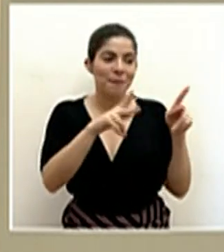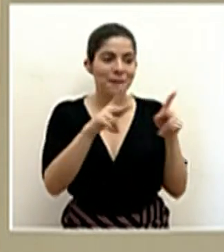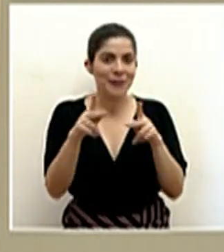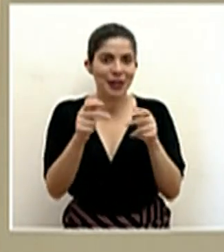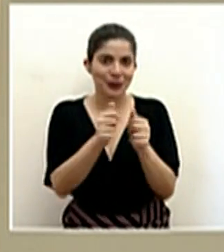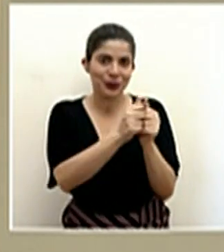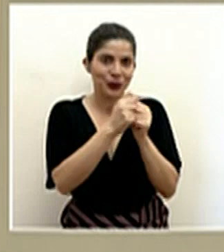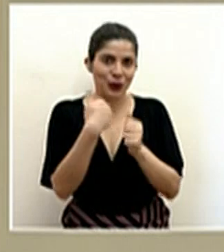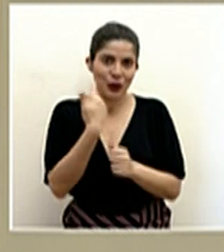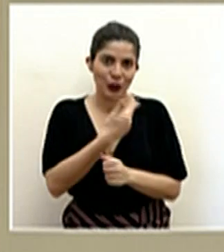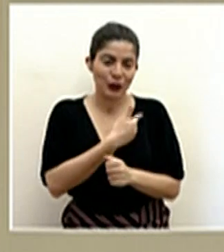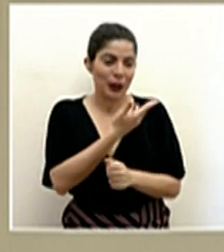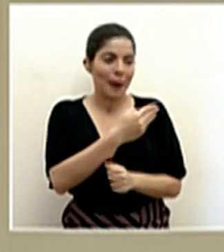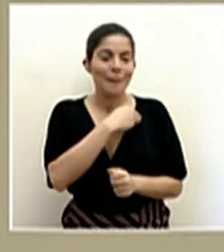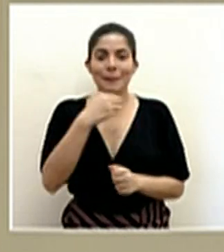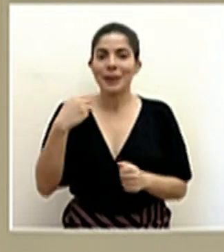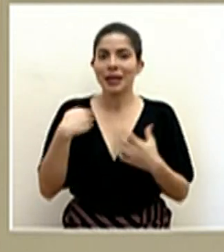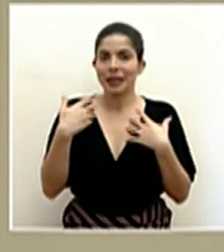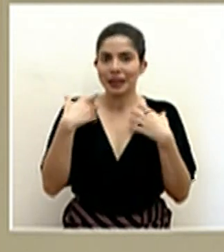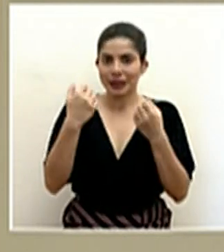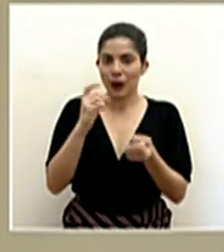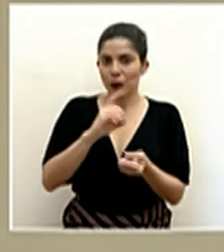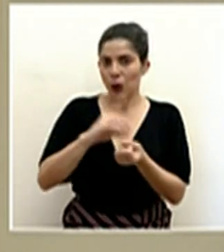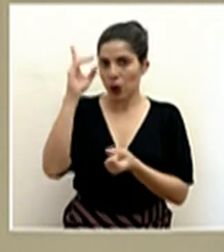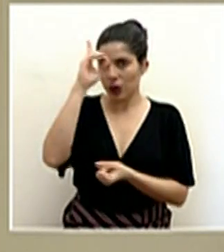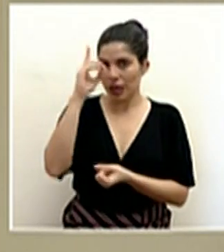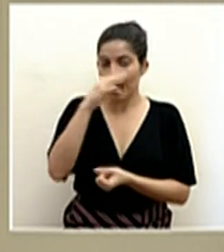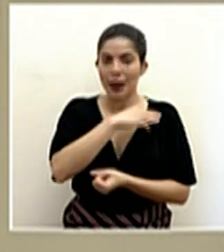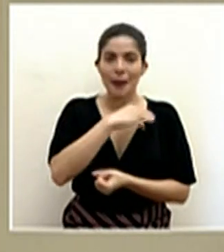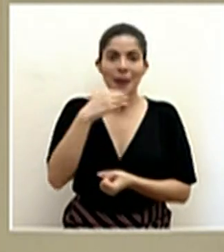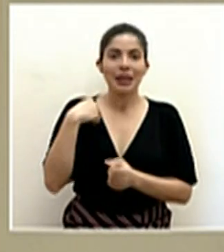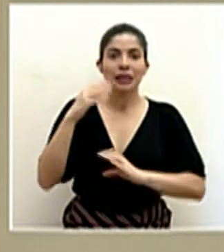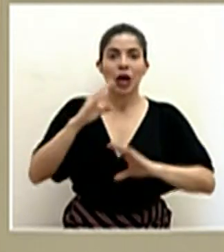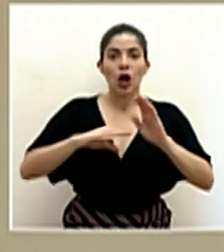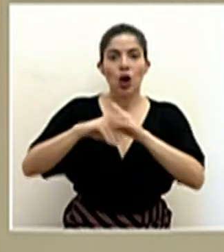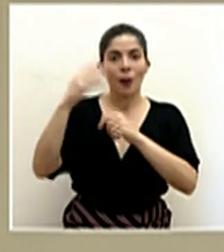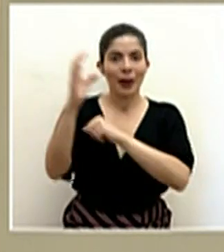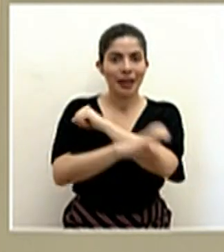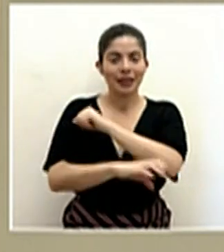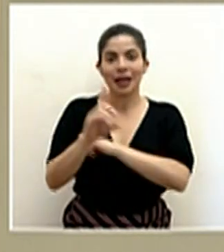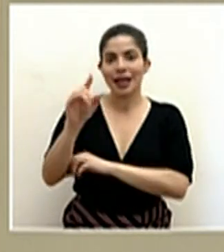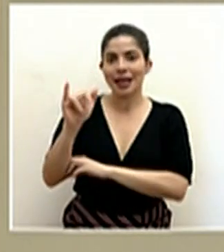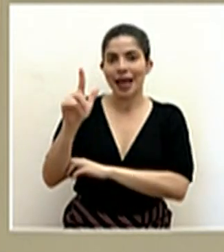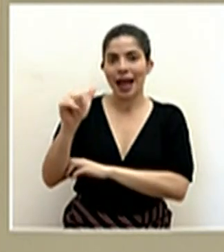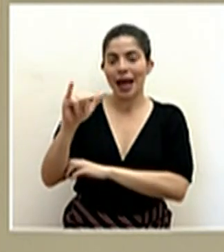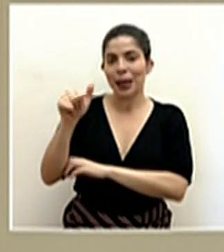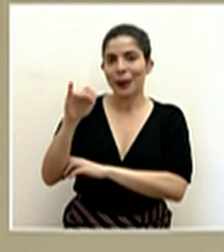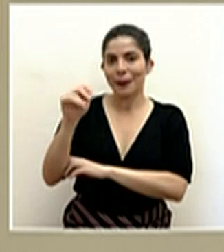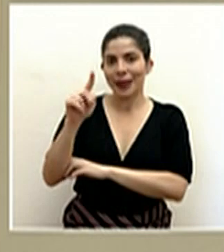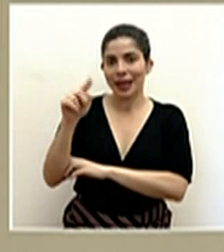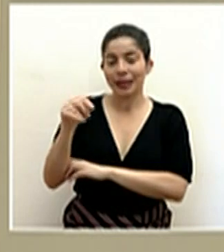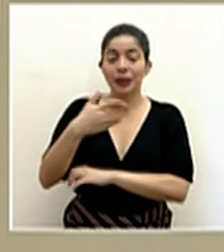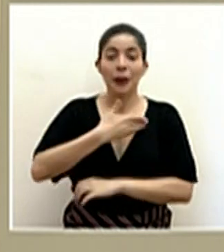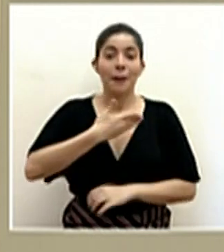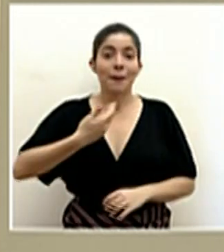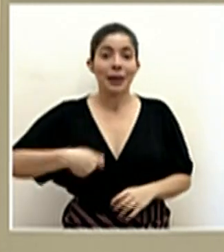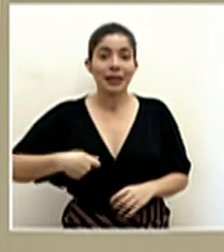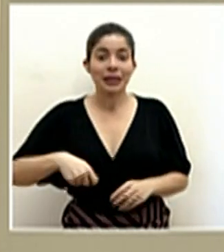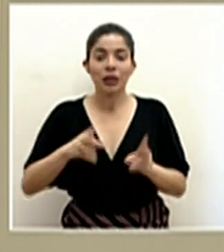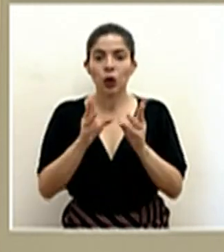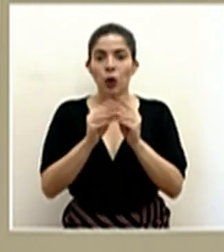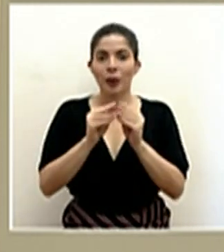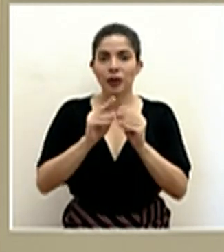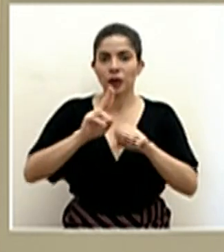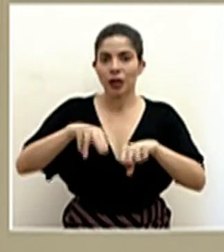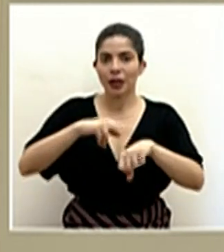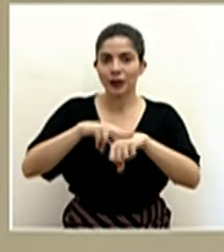nos acompañaron: el ministro de Salud, el doctor Daniel Salas, la ministra de Comercio Exterior, Diala Jiménez, el presidente ejecutivo de la